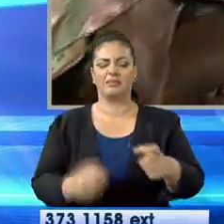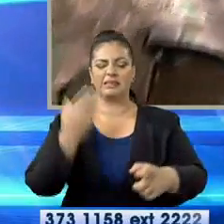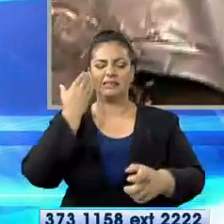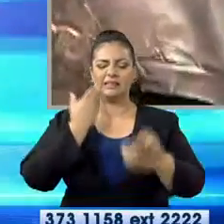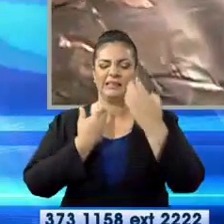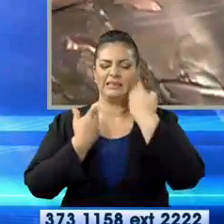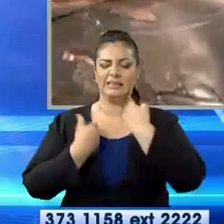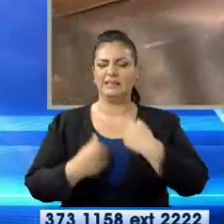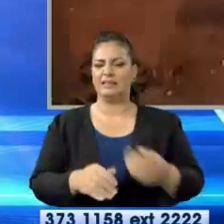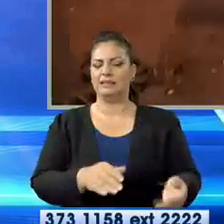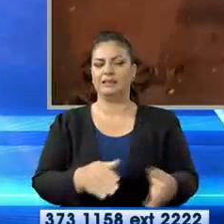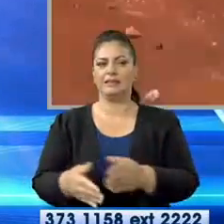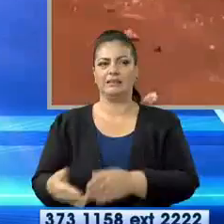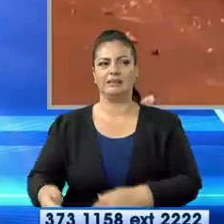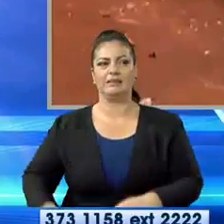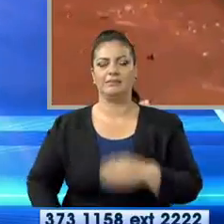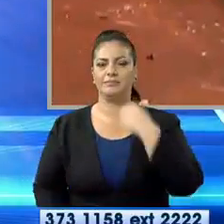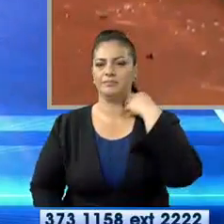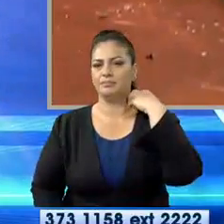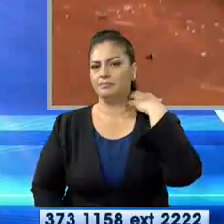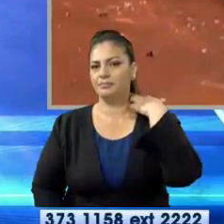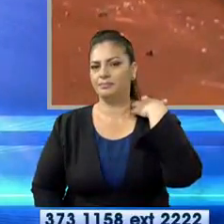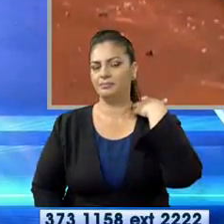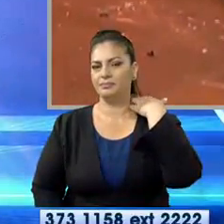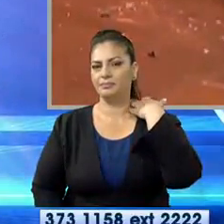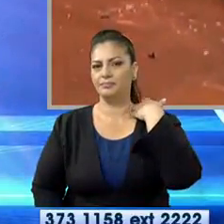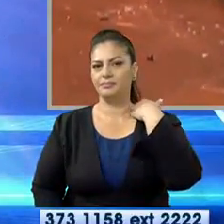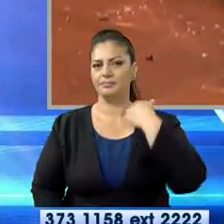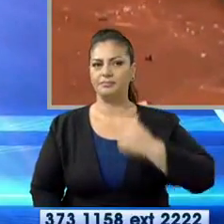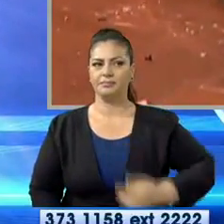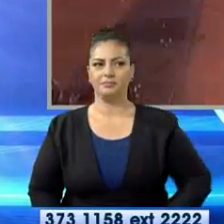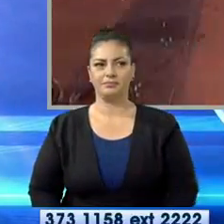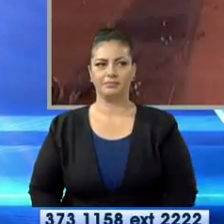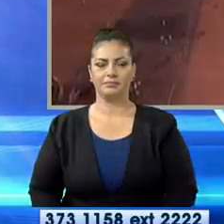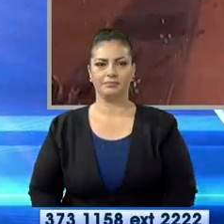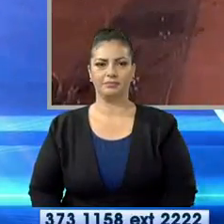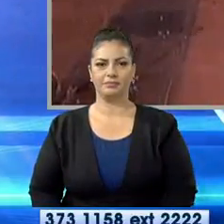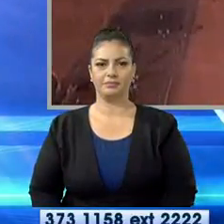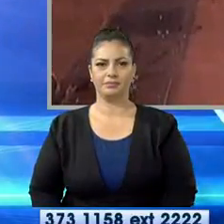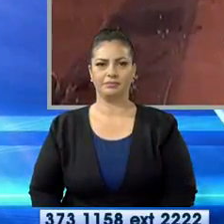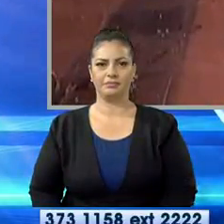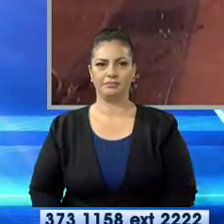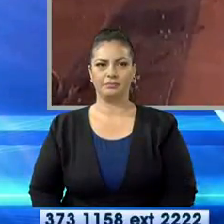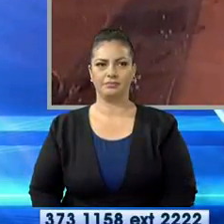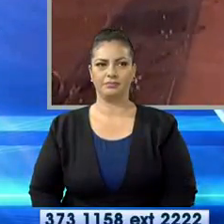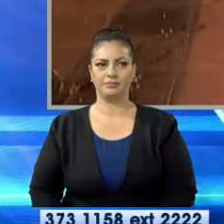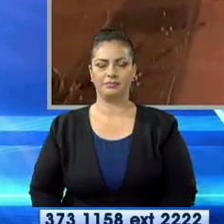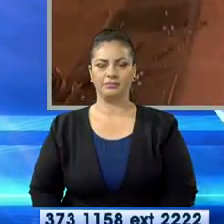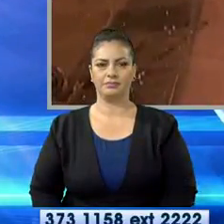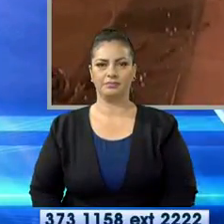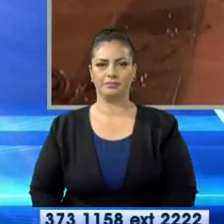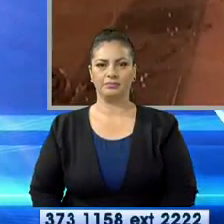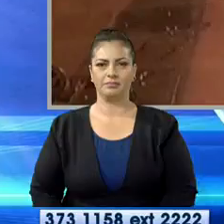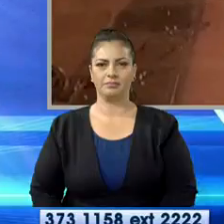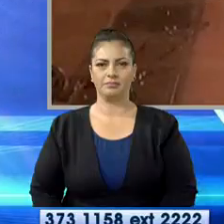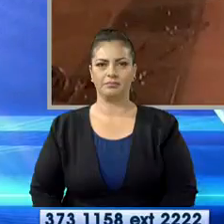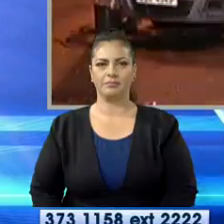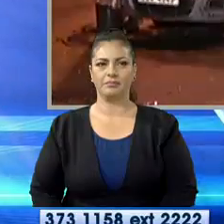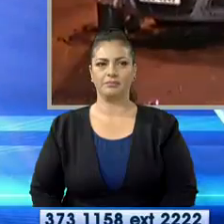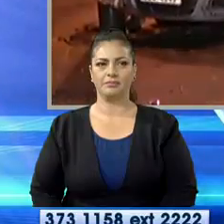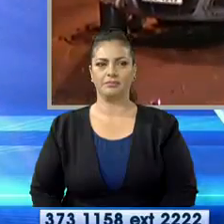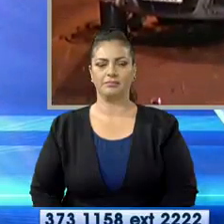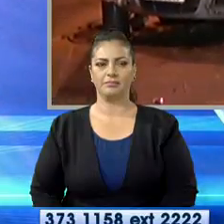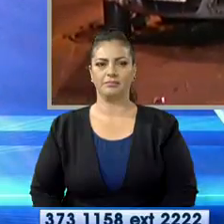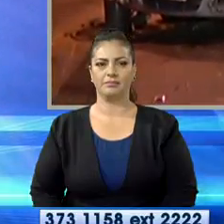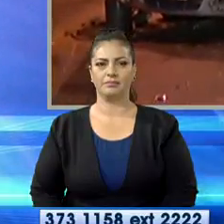es permanente. En un caso, en el primero que tuvimos, hubo que se metió en contravía, ¿no? No, eso no fue ahí. Pero eso no fue ahí, pero el primer caso que